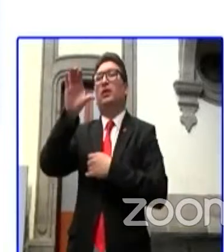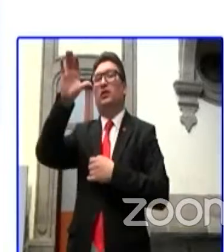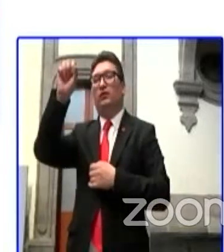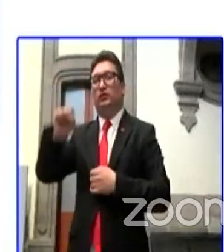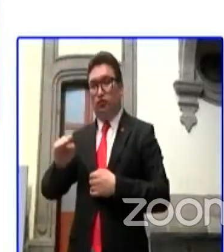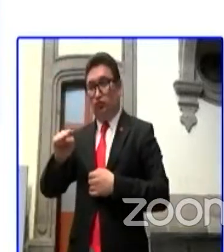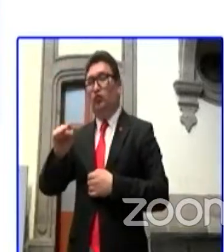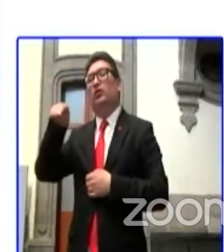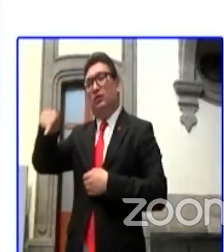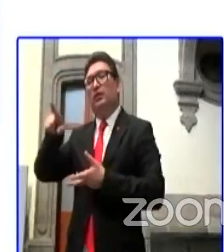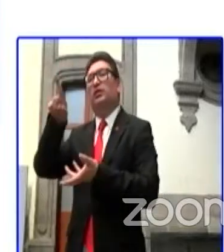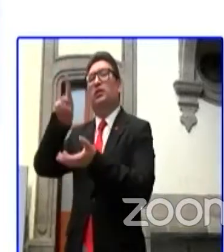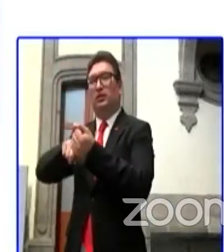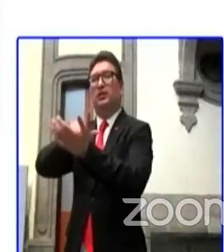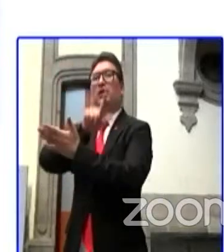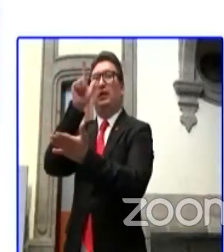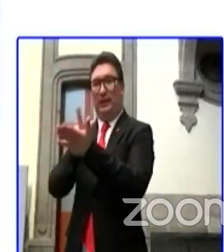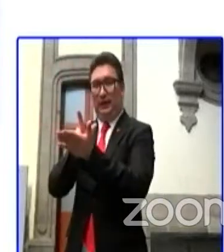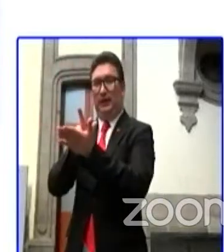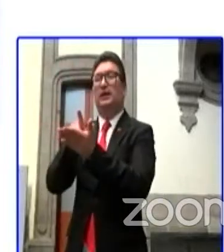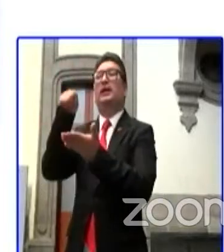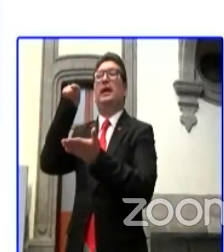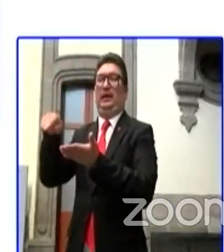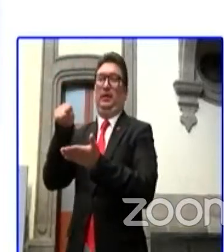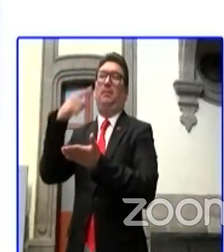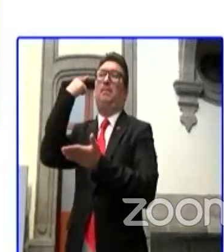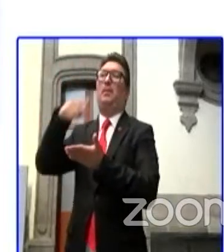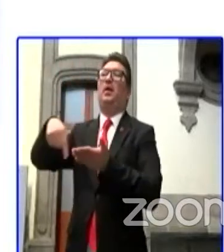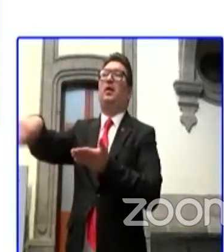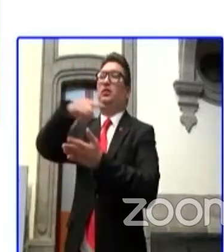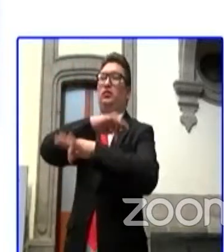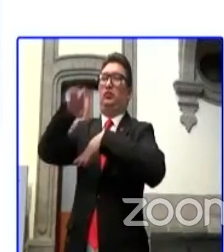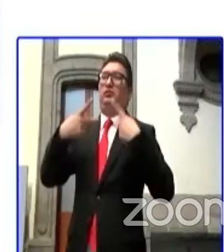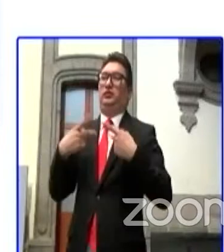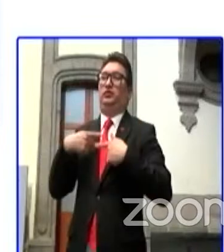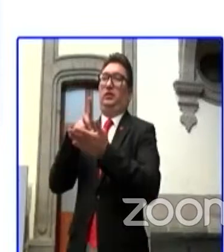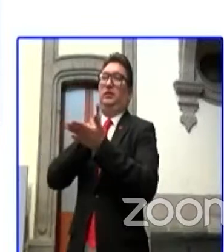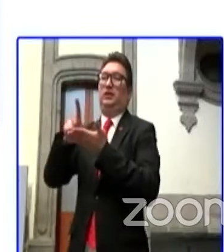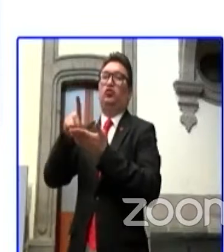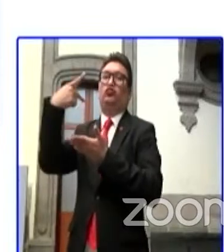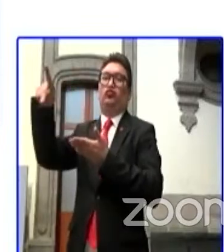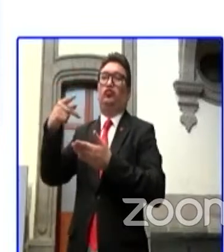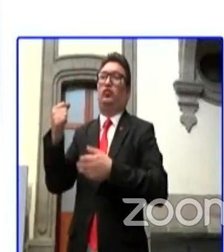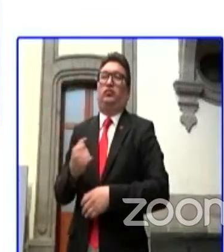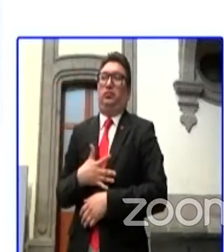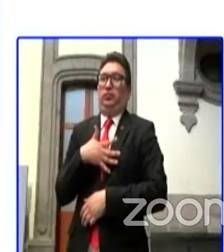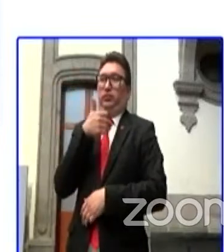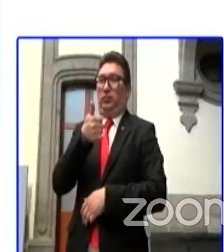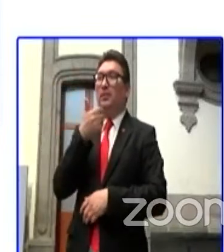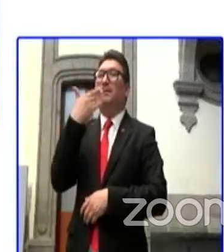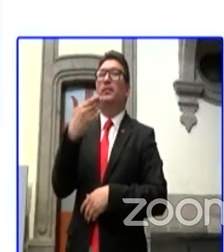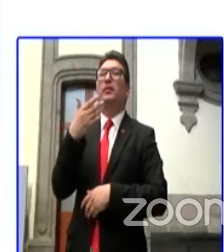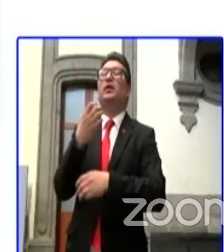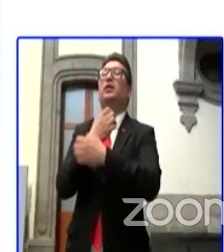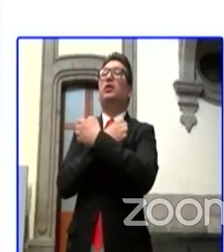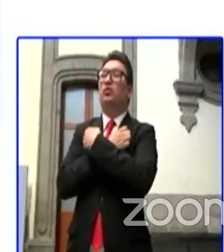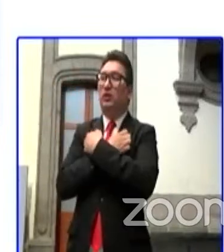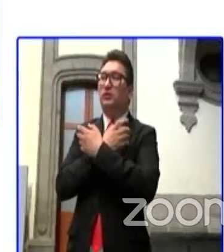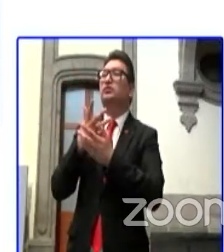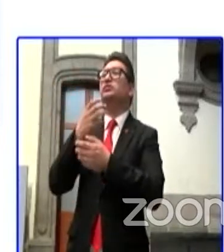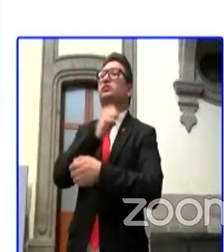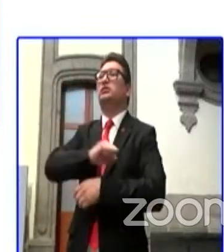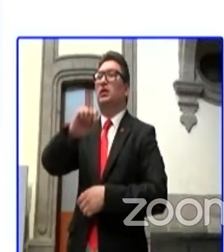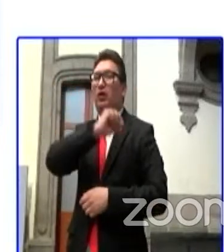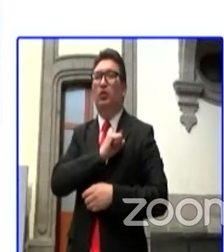Sur, para garantizar los derechos precisamente al bienestar, a la educación, a la salud,